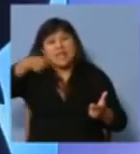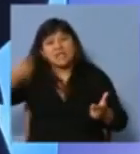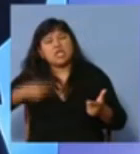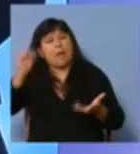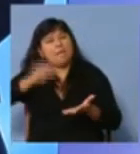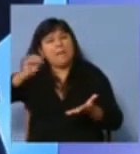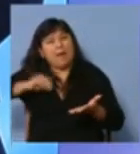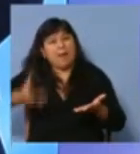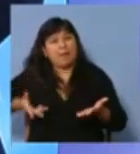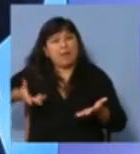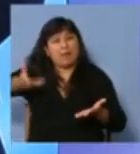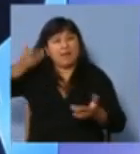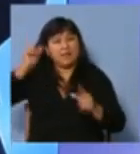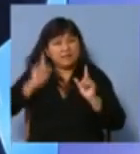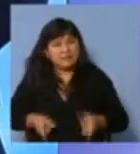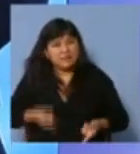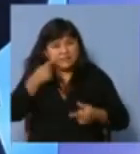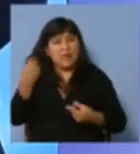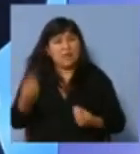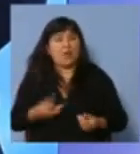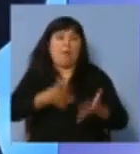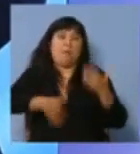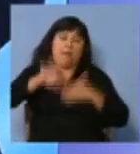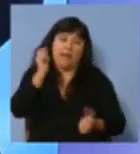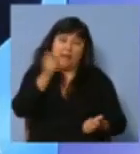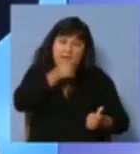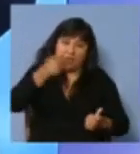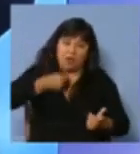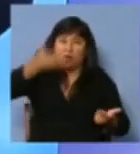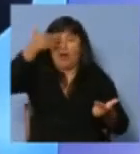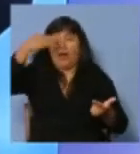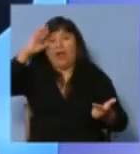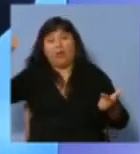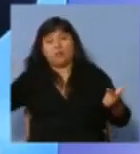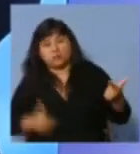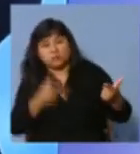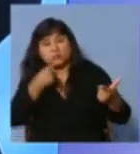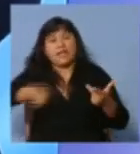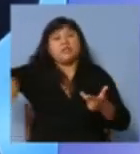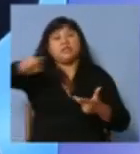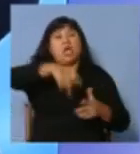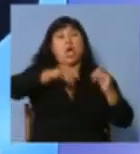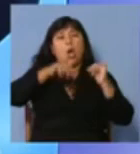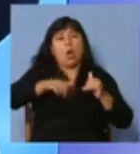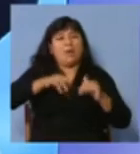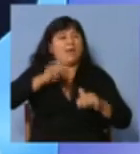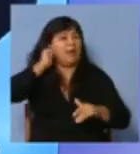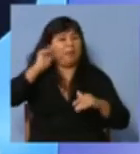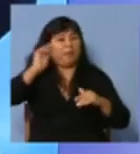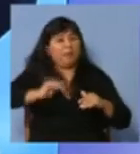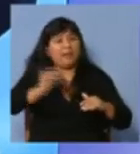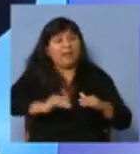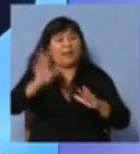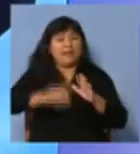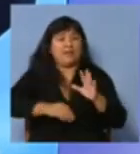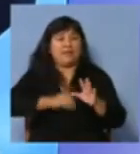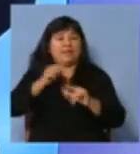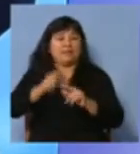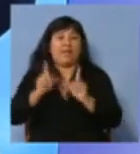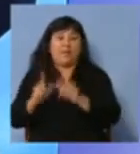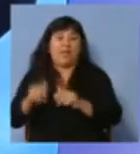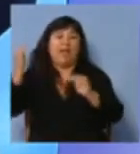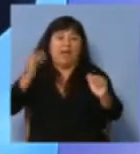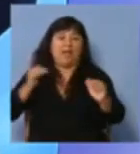principalmente en lo que es alcohol y drogas tanto en jóvenes desde muy corta edad como también en